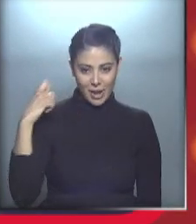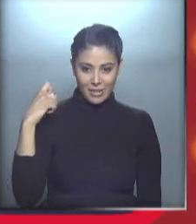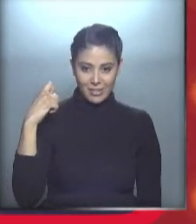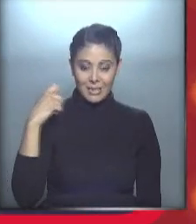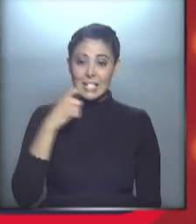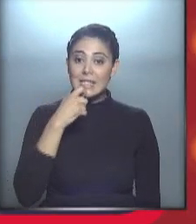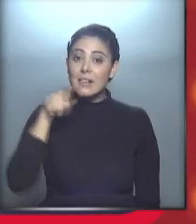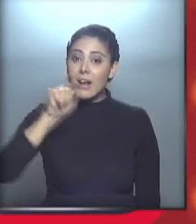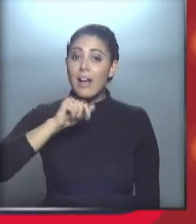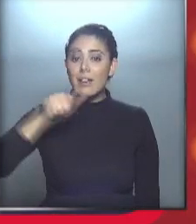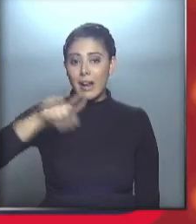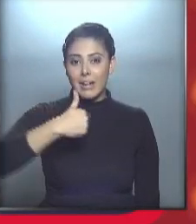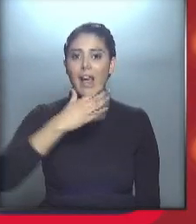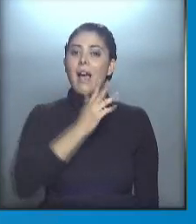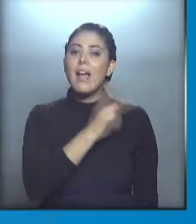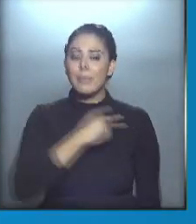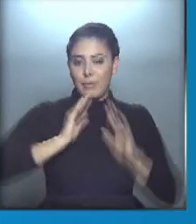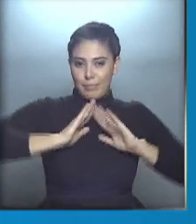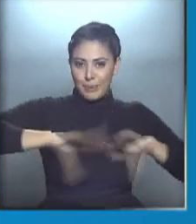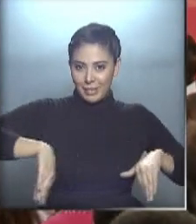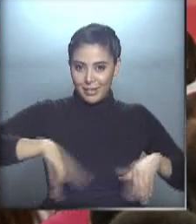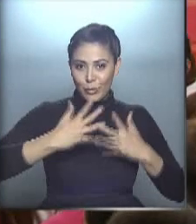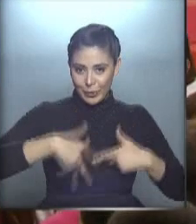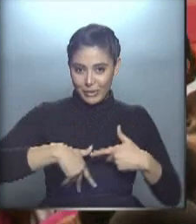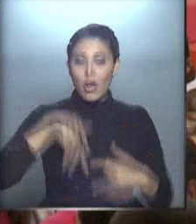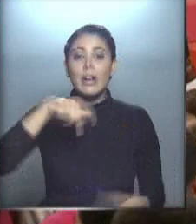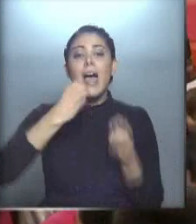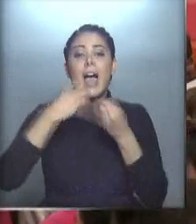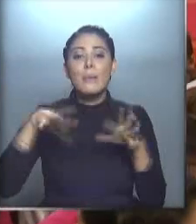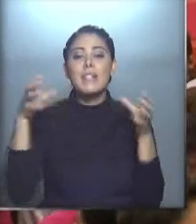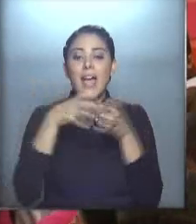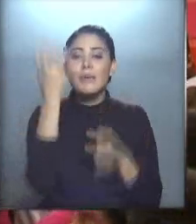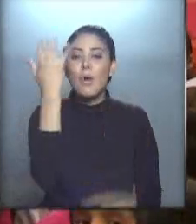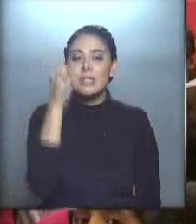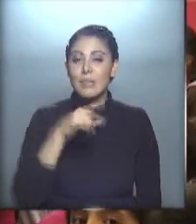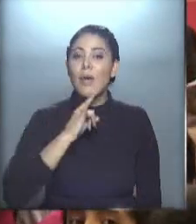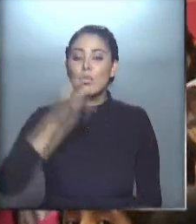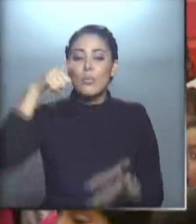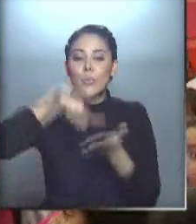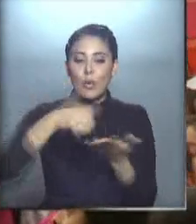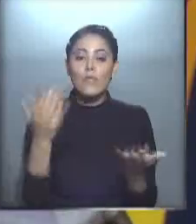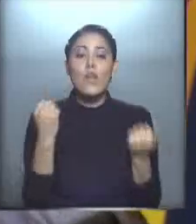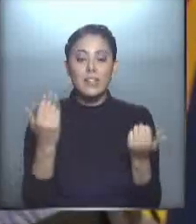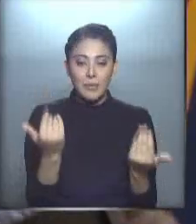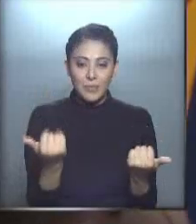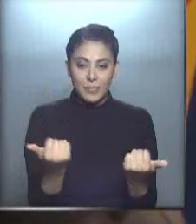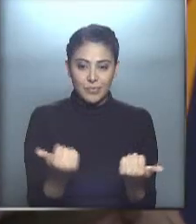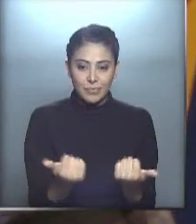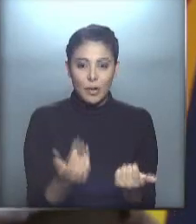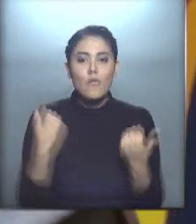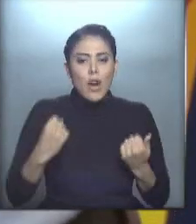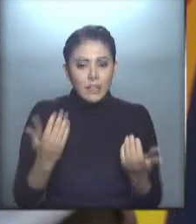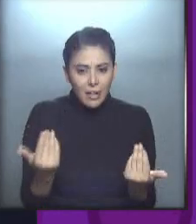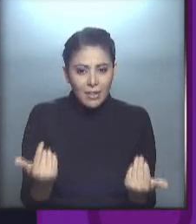Capitán Realista! ¡A jugar! ¡Comienza jugando al Mujeje del Equipo Samba, que... ¡aprieta el botón! ¡Fuerte!